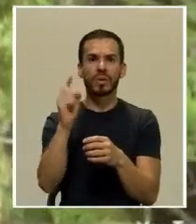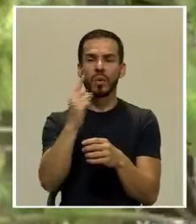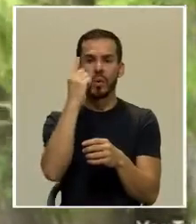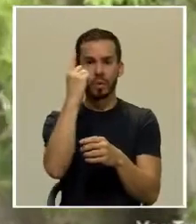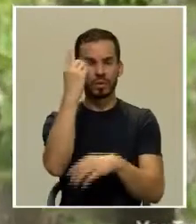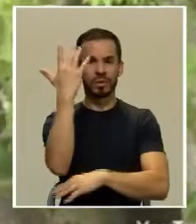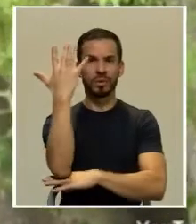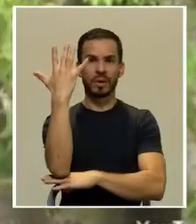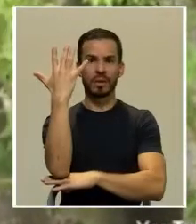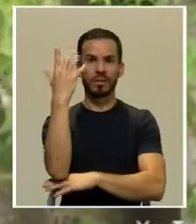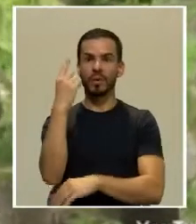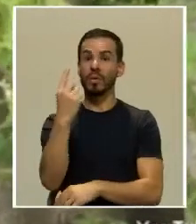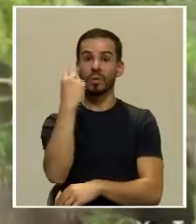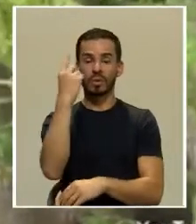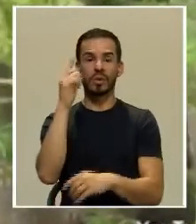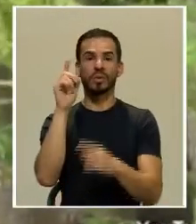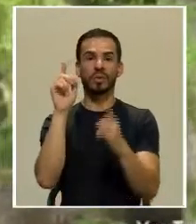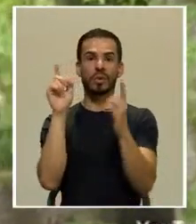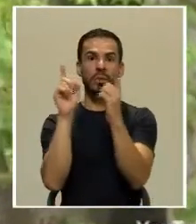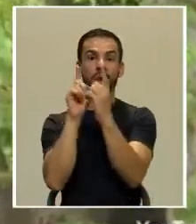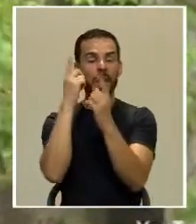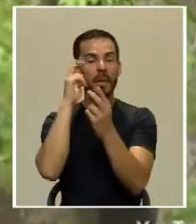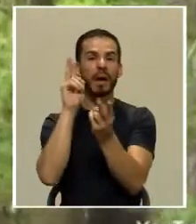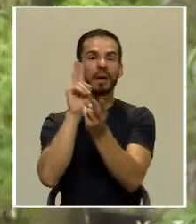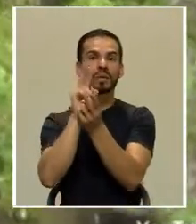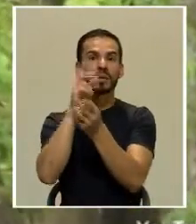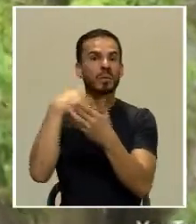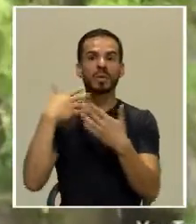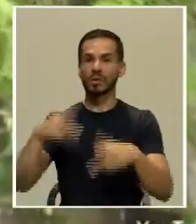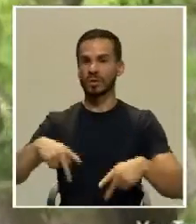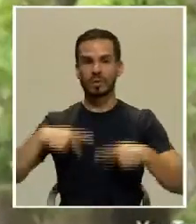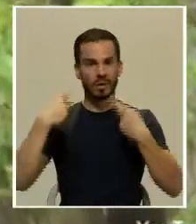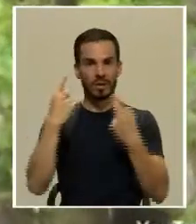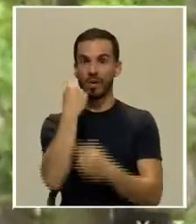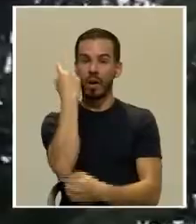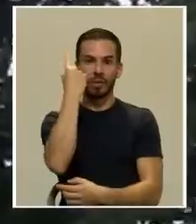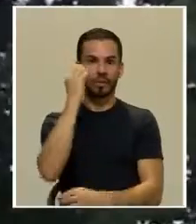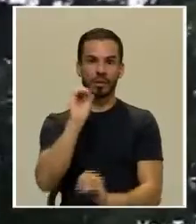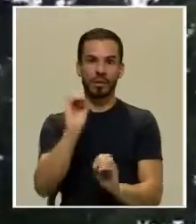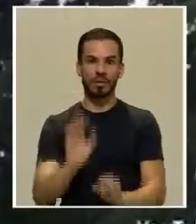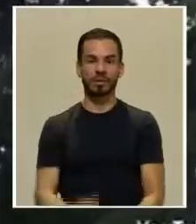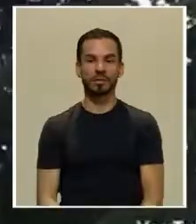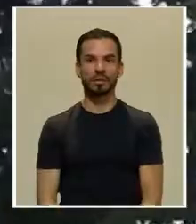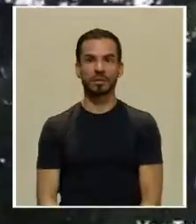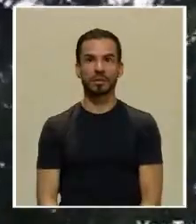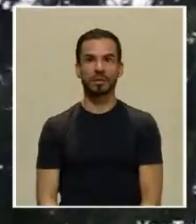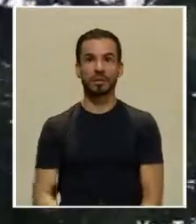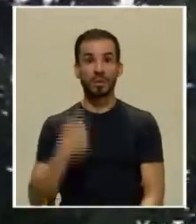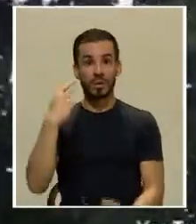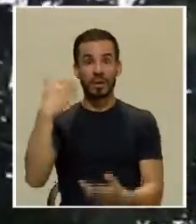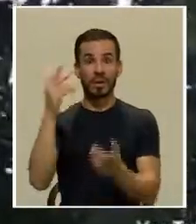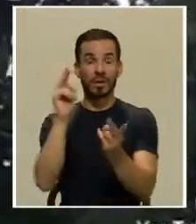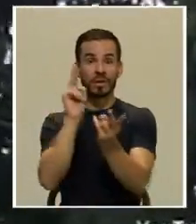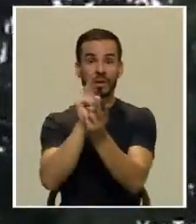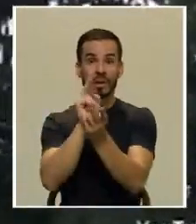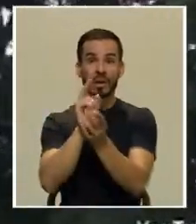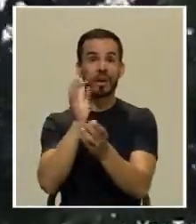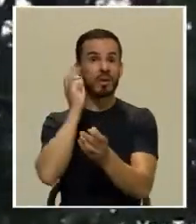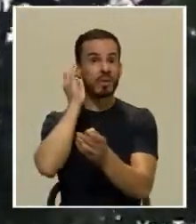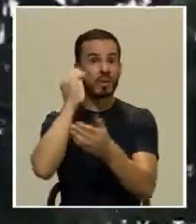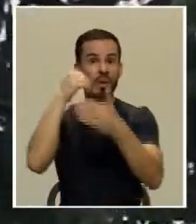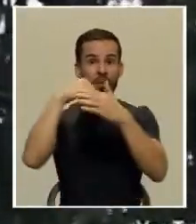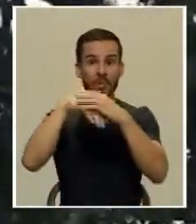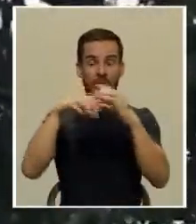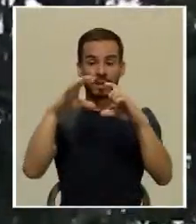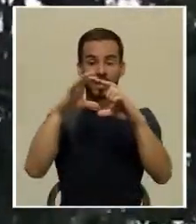único árbol y una sola pareja para su reproducción en toda su vida. Durante la reproducción, la hembra se mete